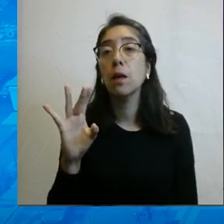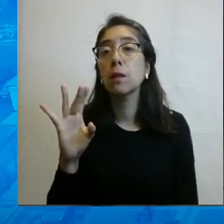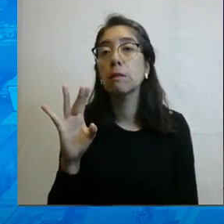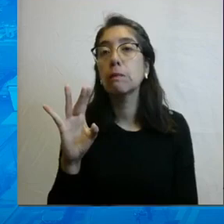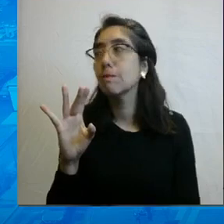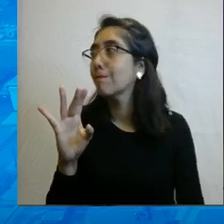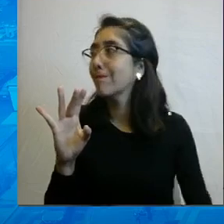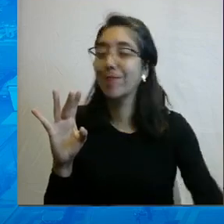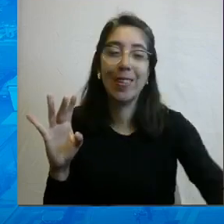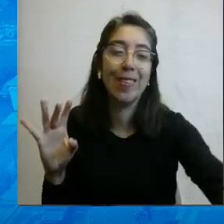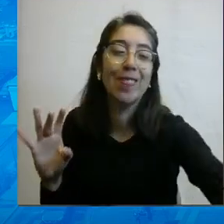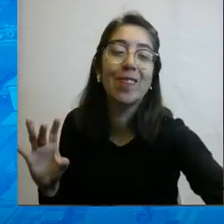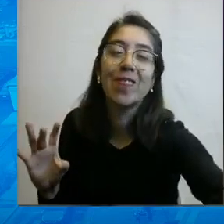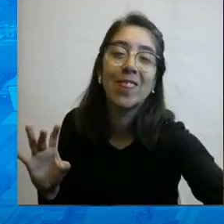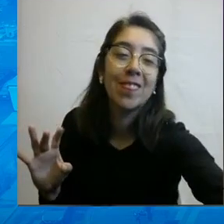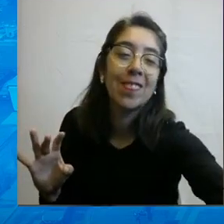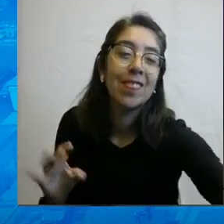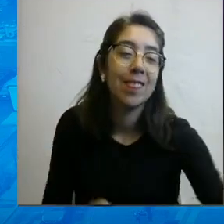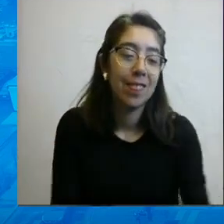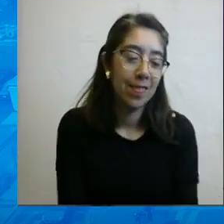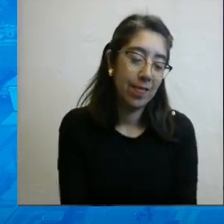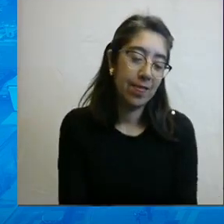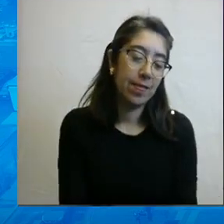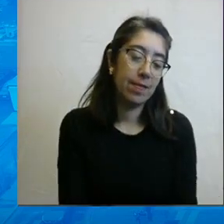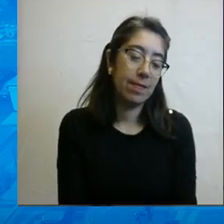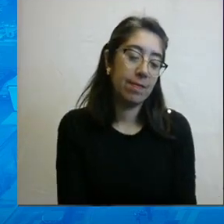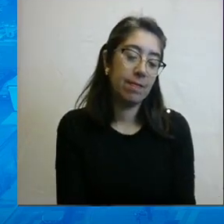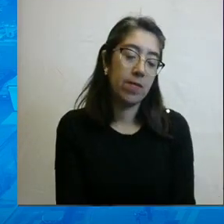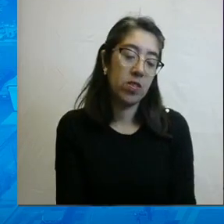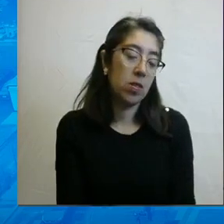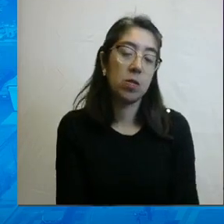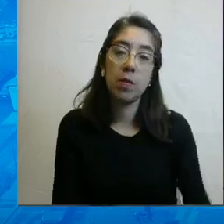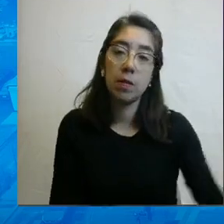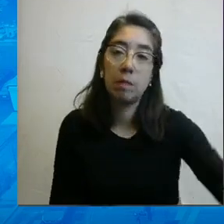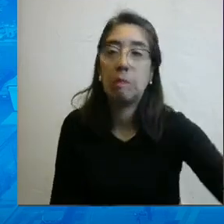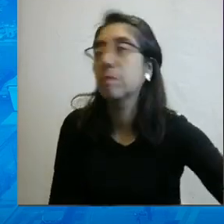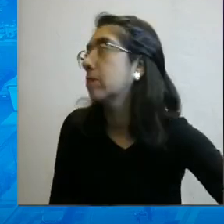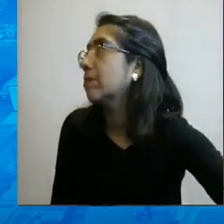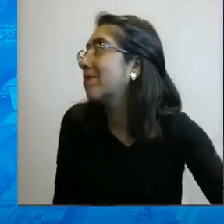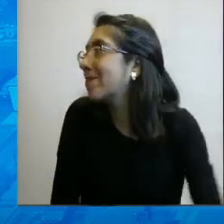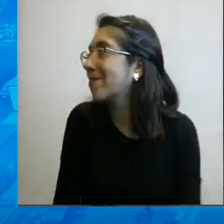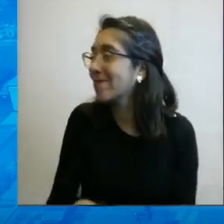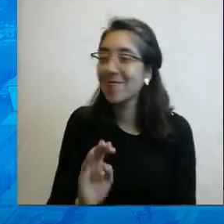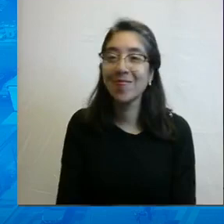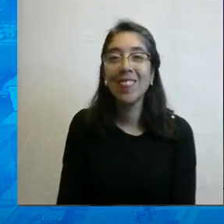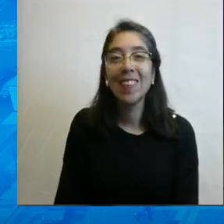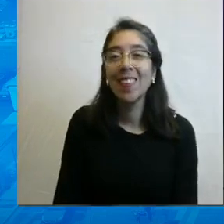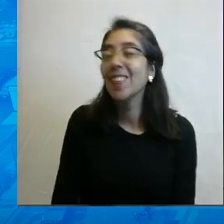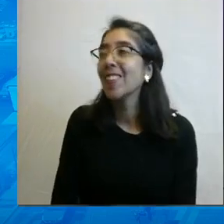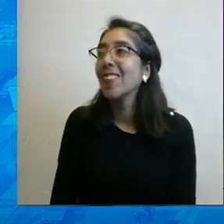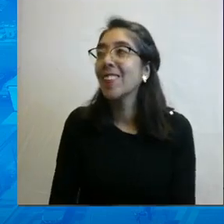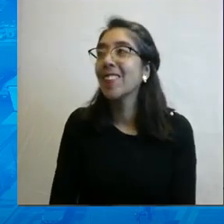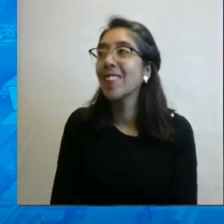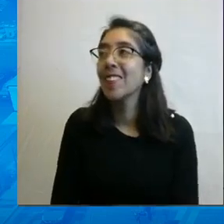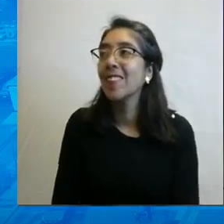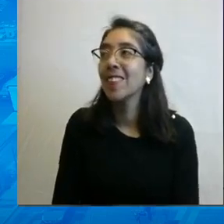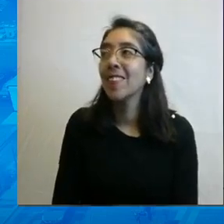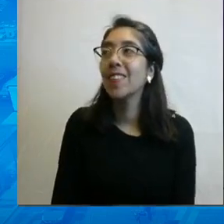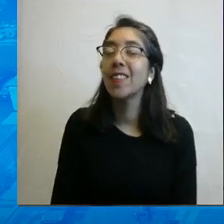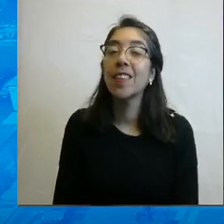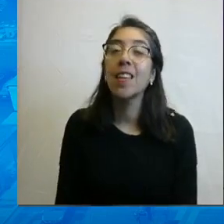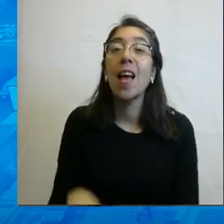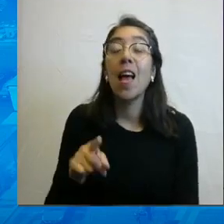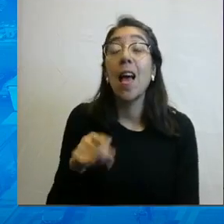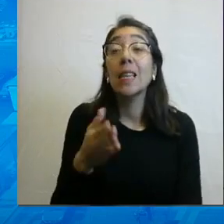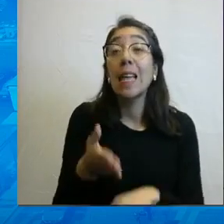ese trabajo. Se hicieron trabajos, empezaron bien y dijimos, uy, está súper rápido, porque en una semana sacaron toda la tierra, pero dejaron ahí el hoyo y